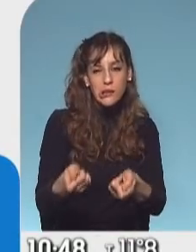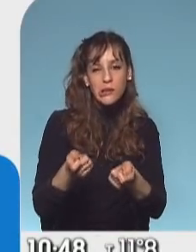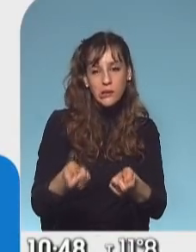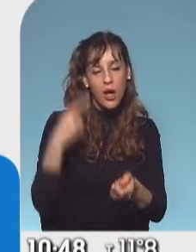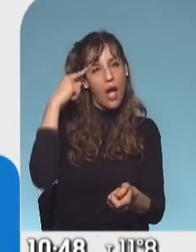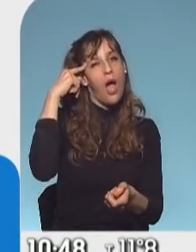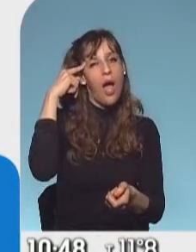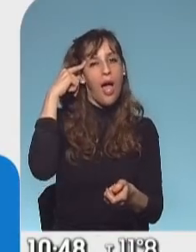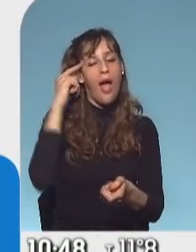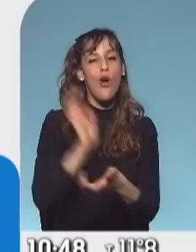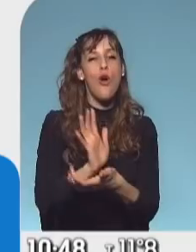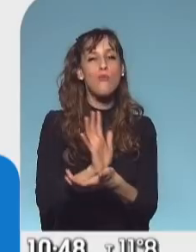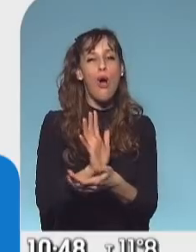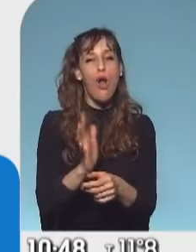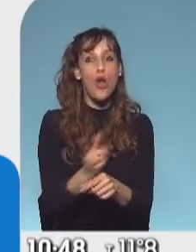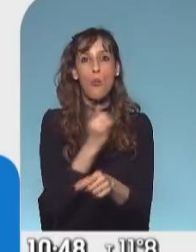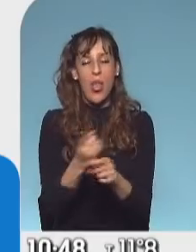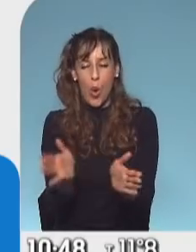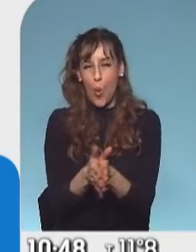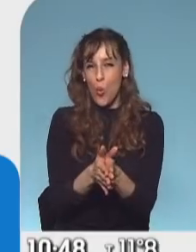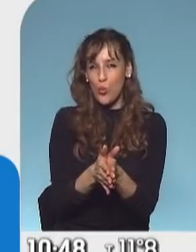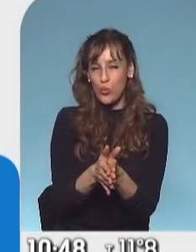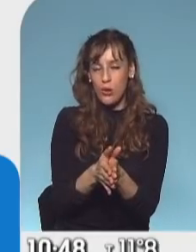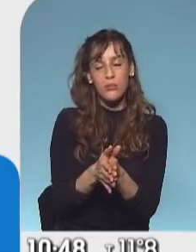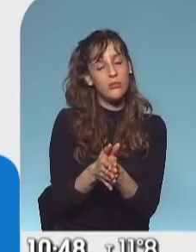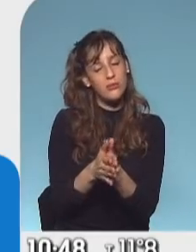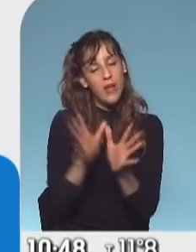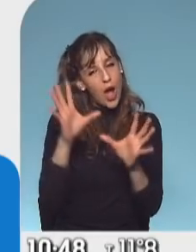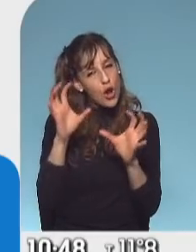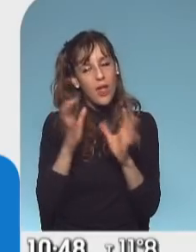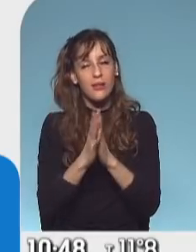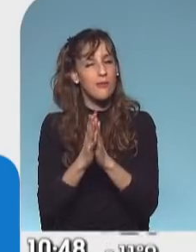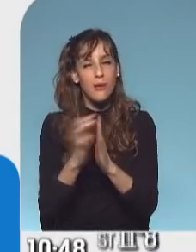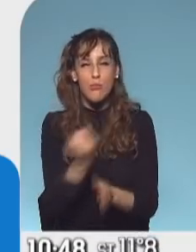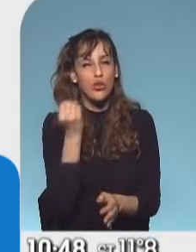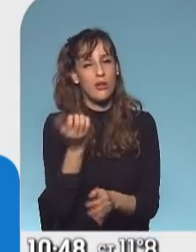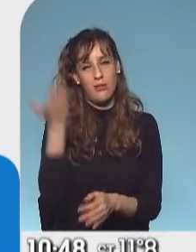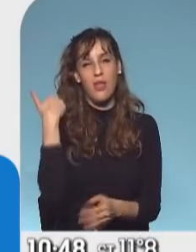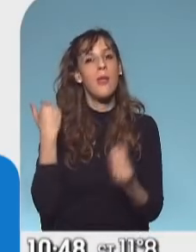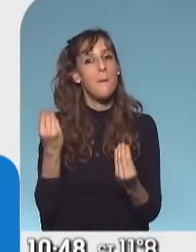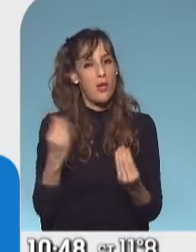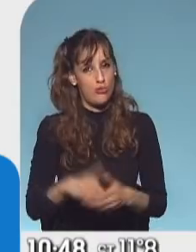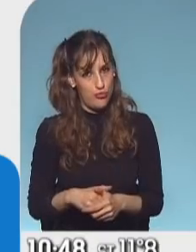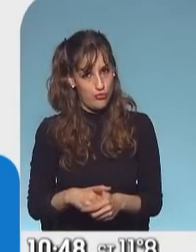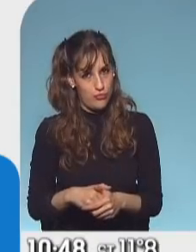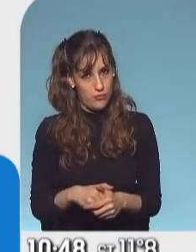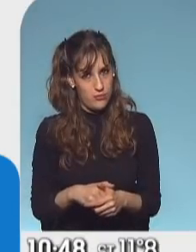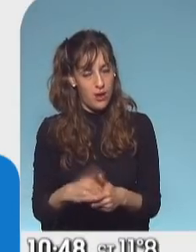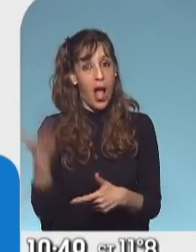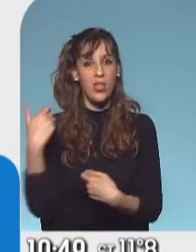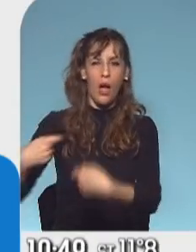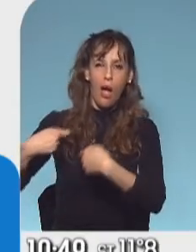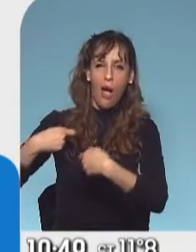no podemos convivir por nuestras diferencias, recordemos lo que nos pasó. Cuando nos convencieron de